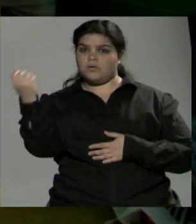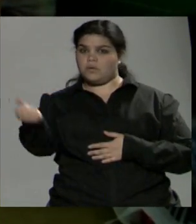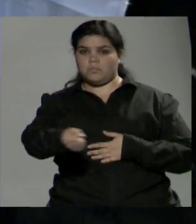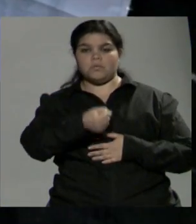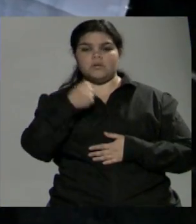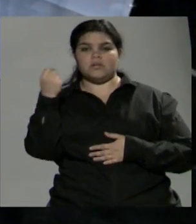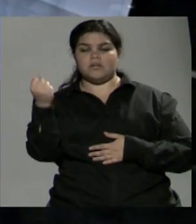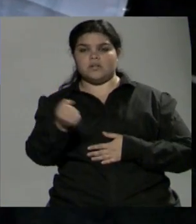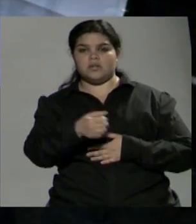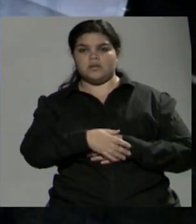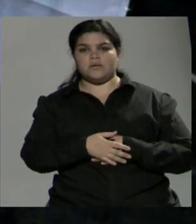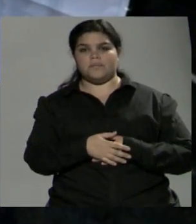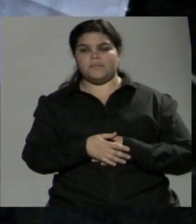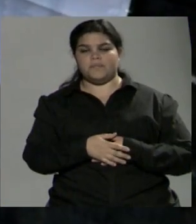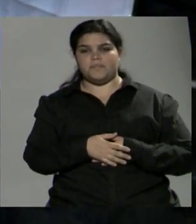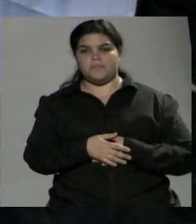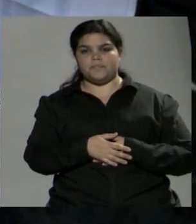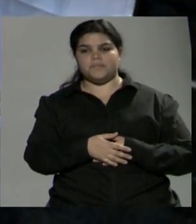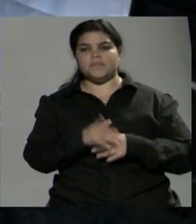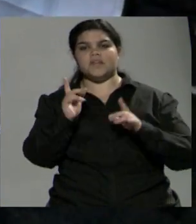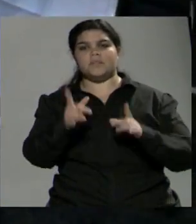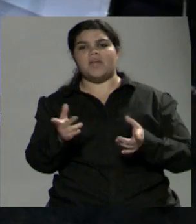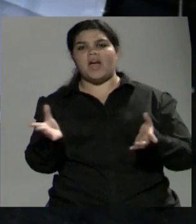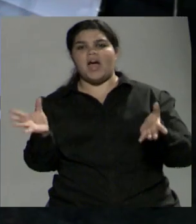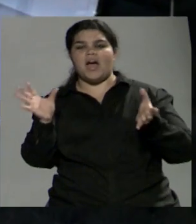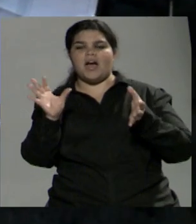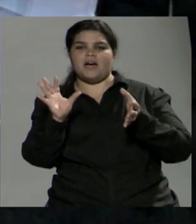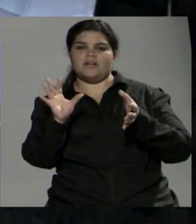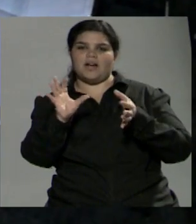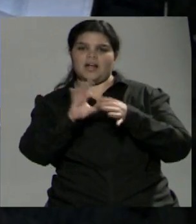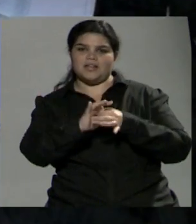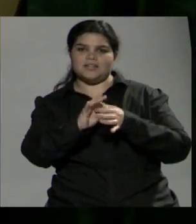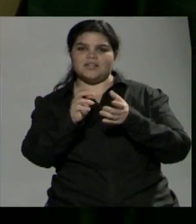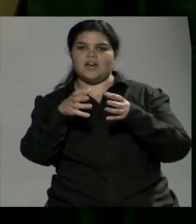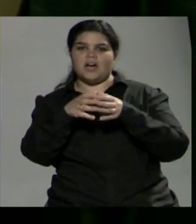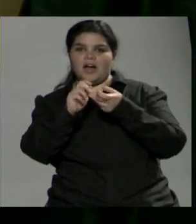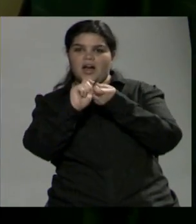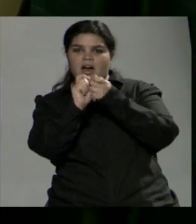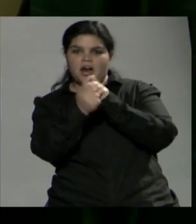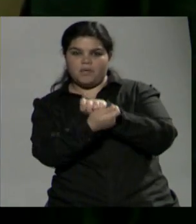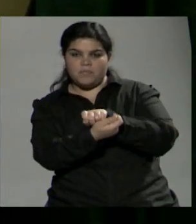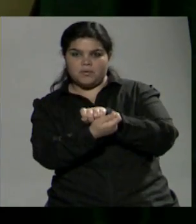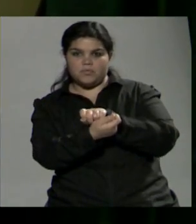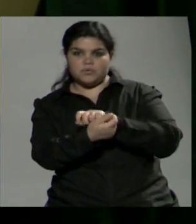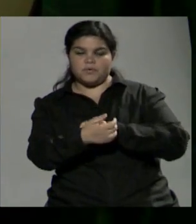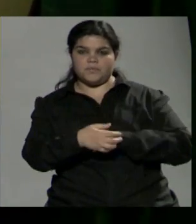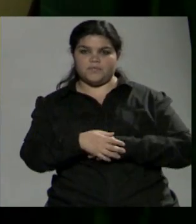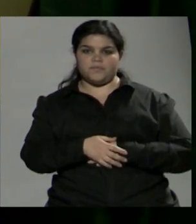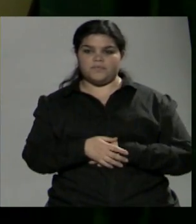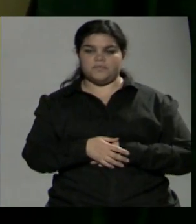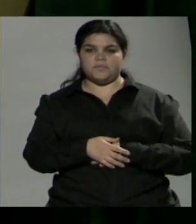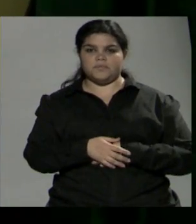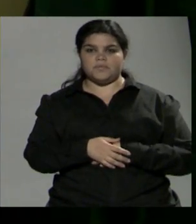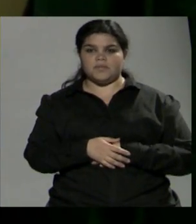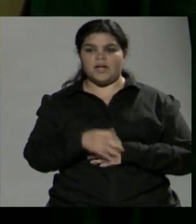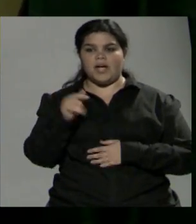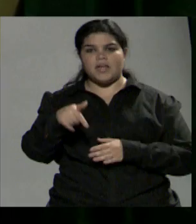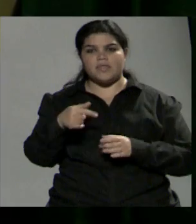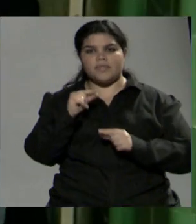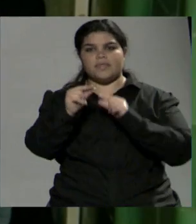de la dupla Rodríguez Saá, que inclusive fue gobernador durante el periodo